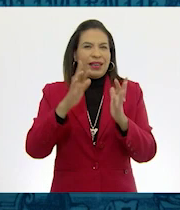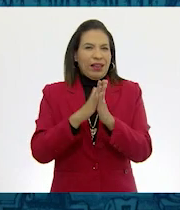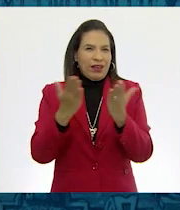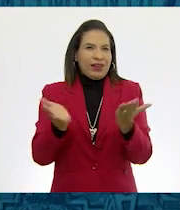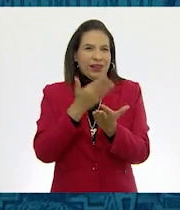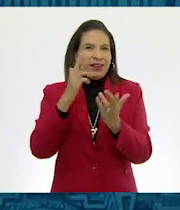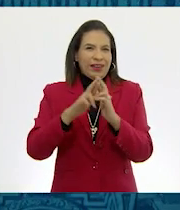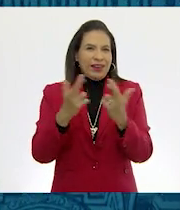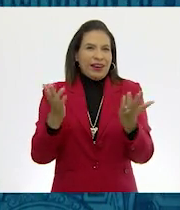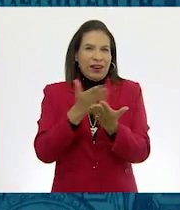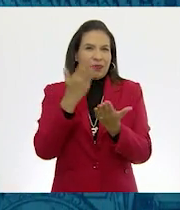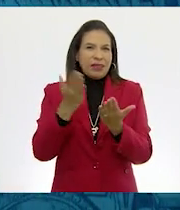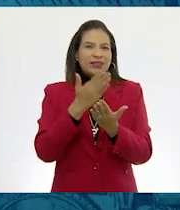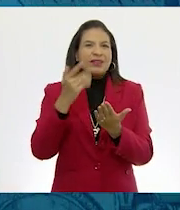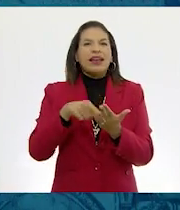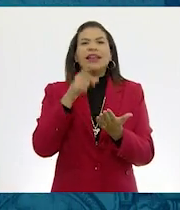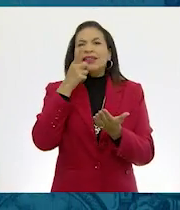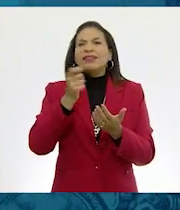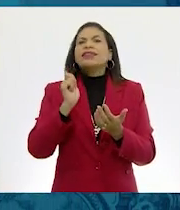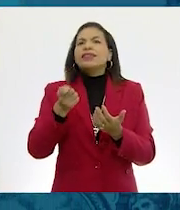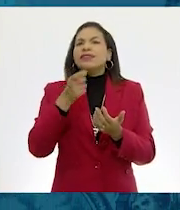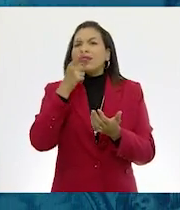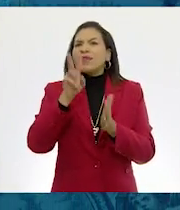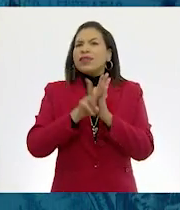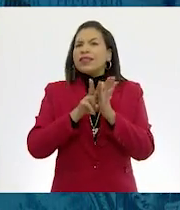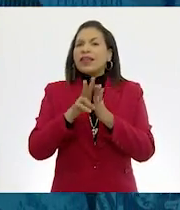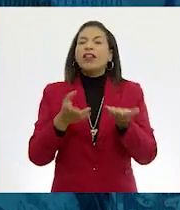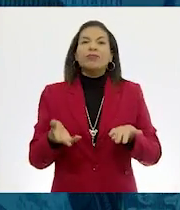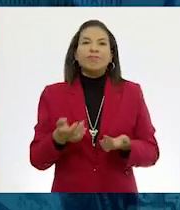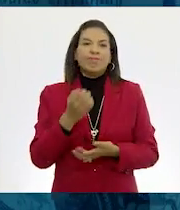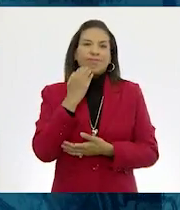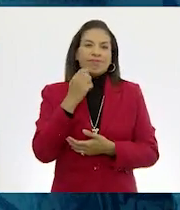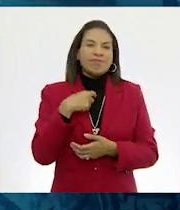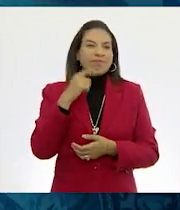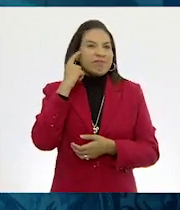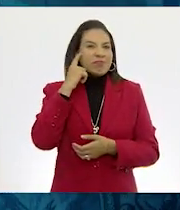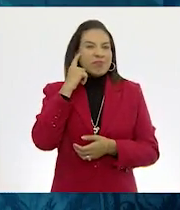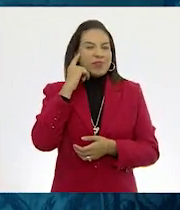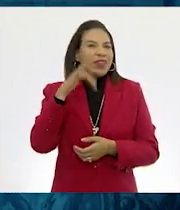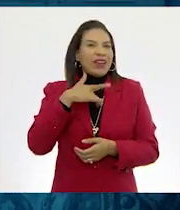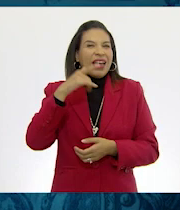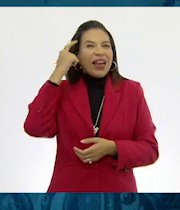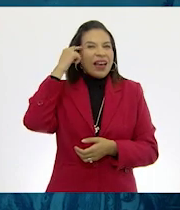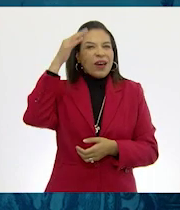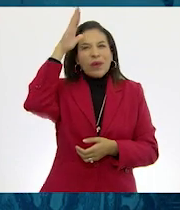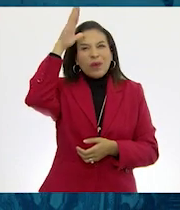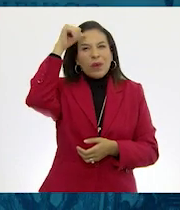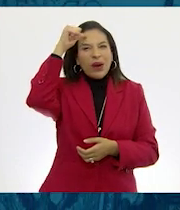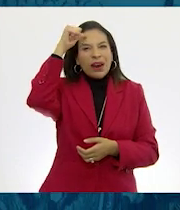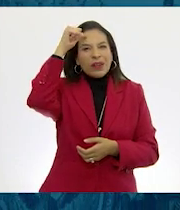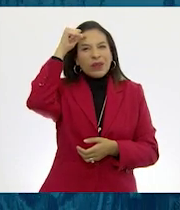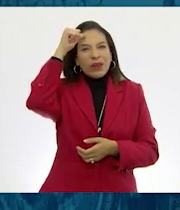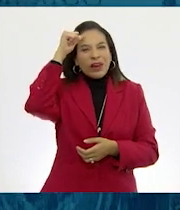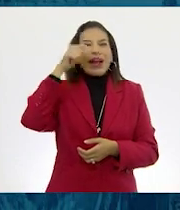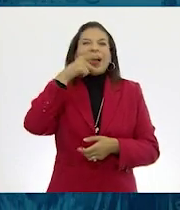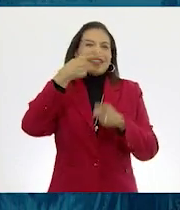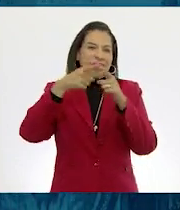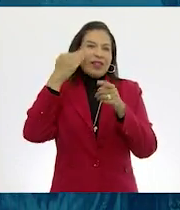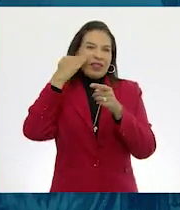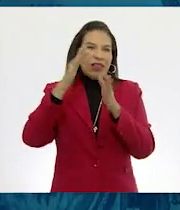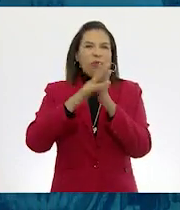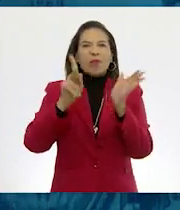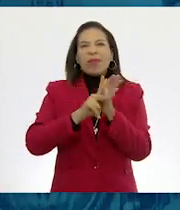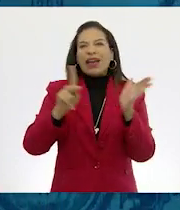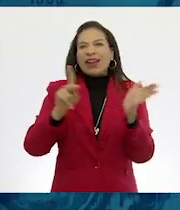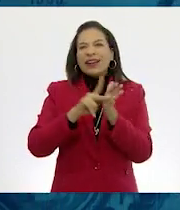maestro. ¿Pueden recordar qué era lo que decían en el video? Ay, híjole. Ay, yo me acuerdo de que hablaban de varios